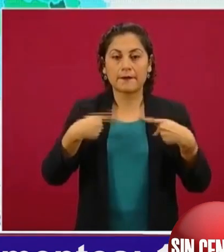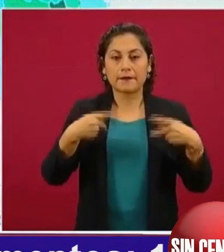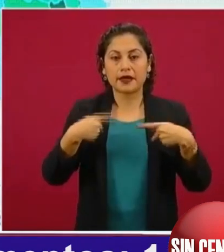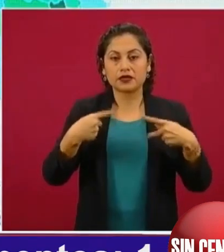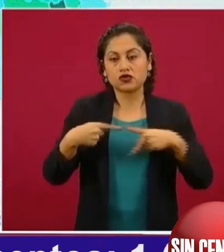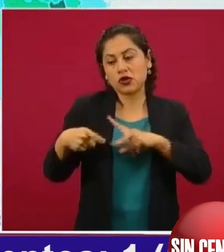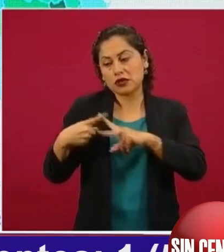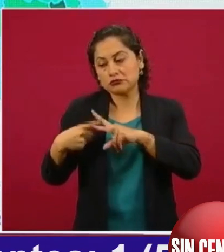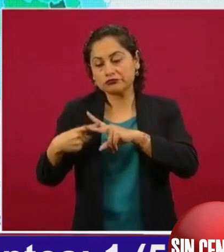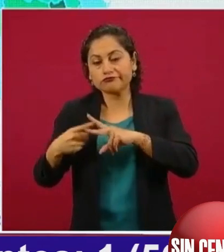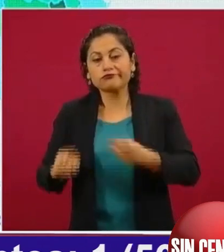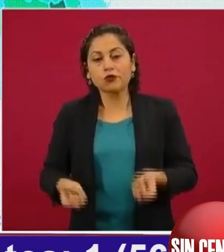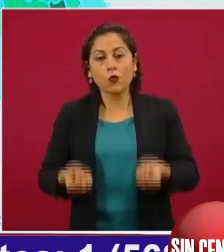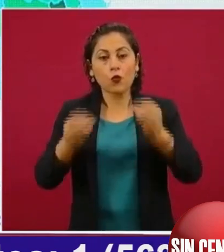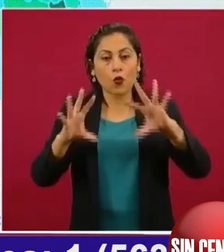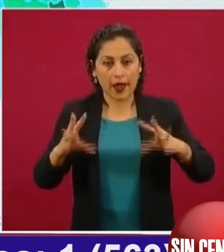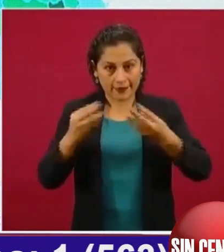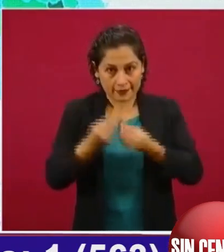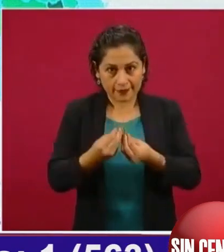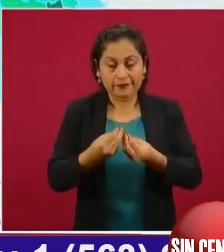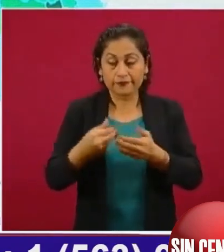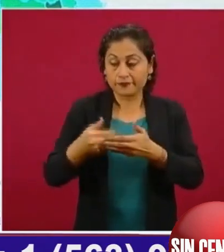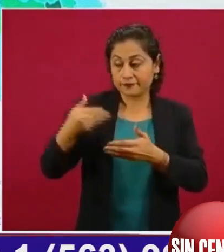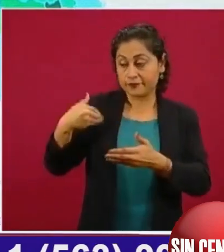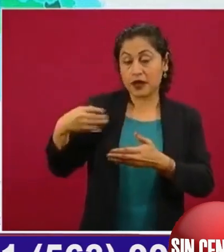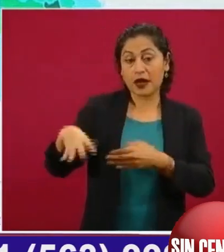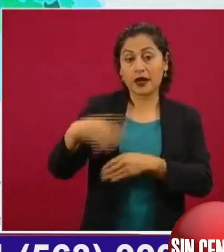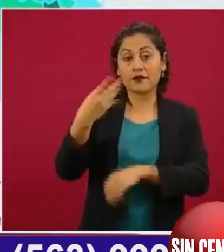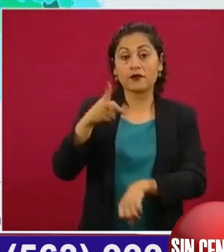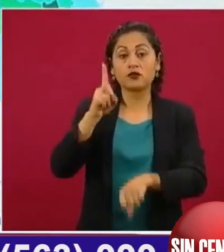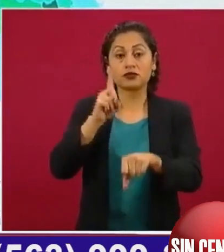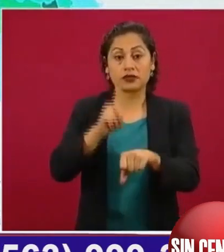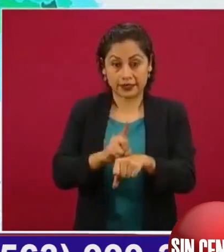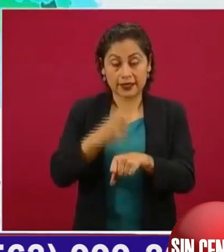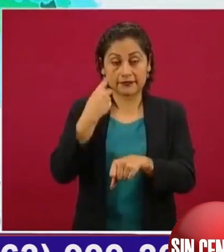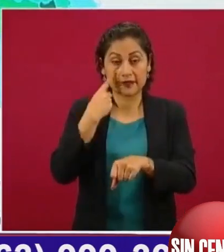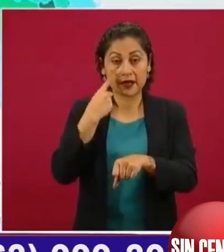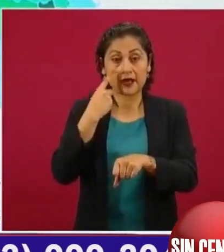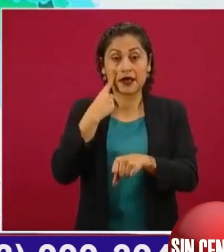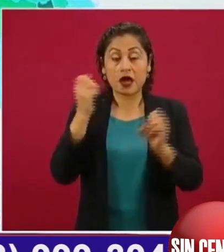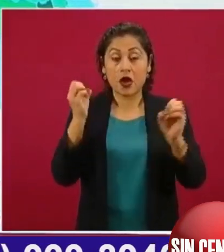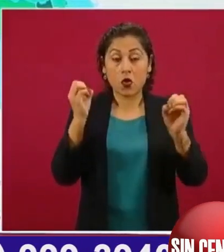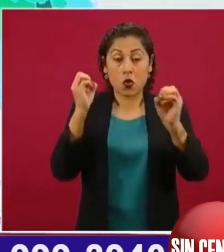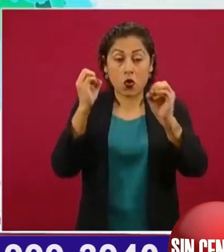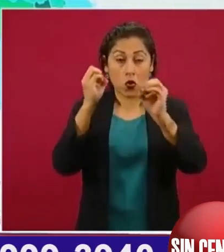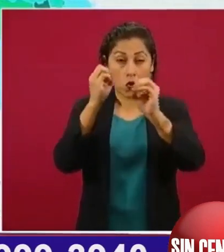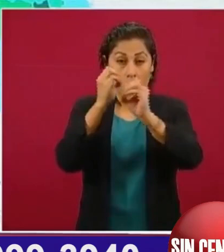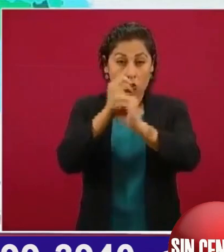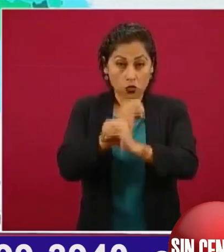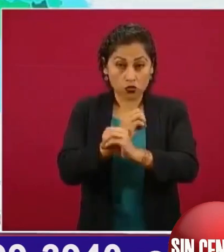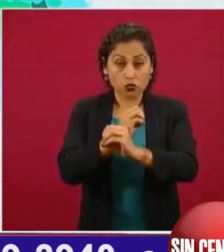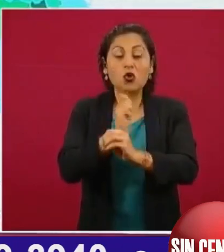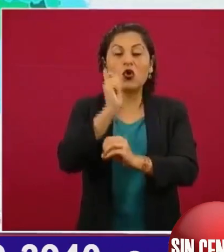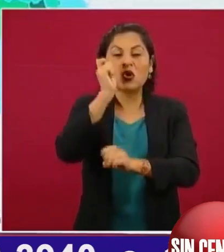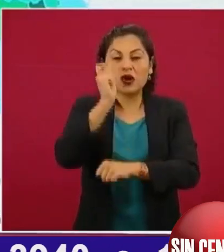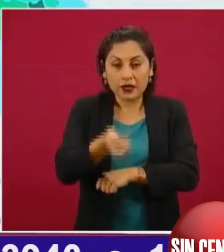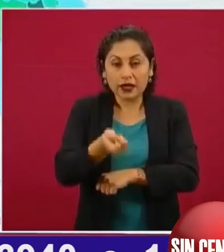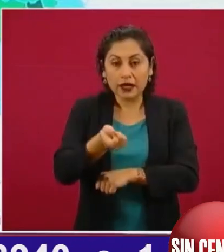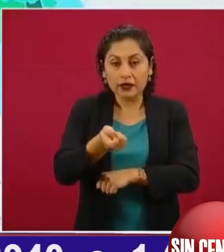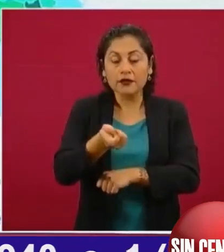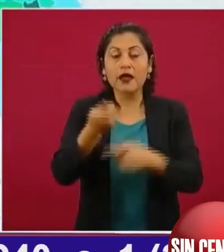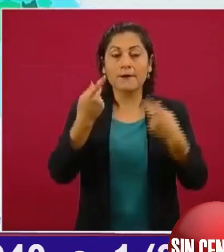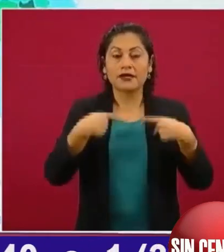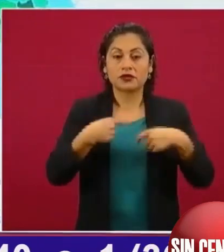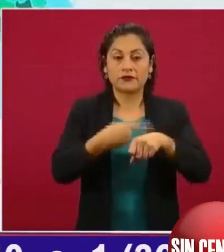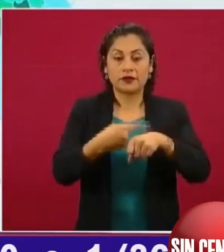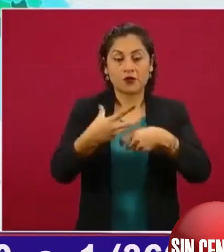de los últimos 14 días, cómo se distribuyen. Entre más oscuro se ve cada entidad federativa, mayor intensidad de la epidemia,